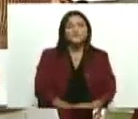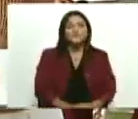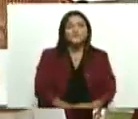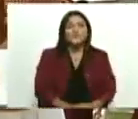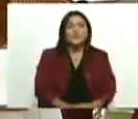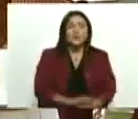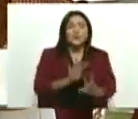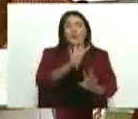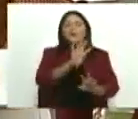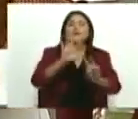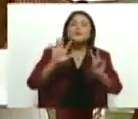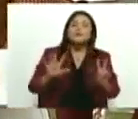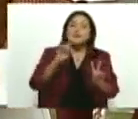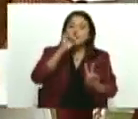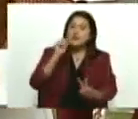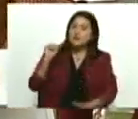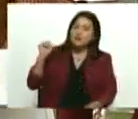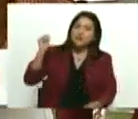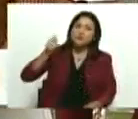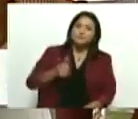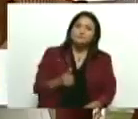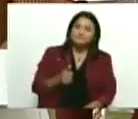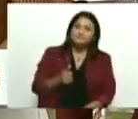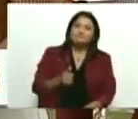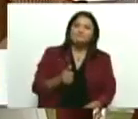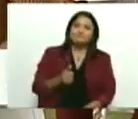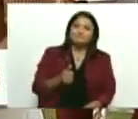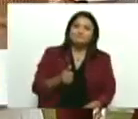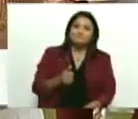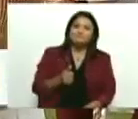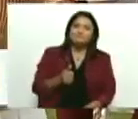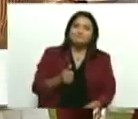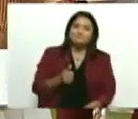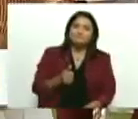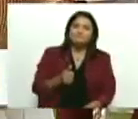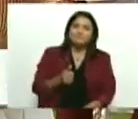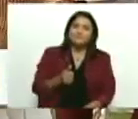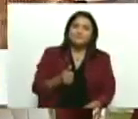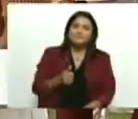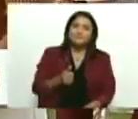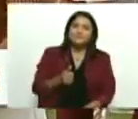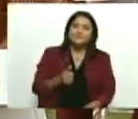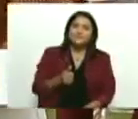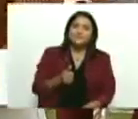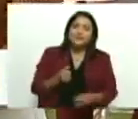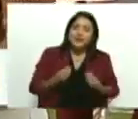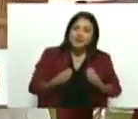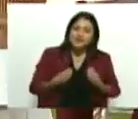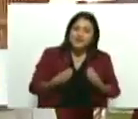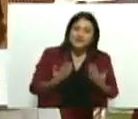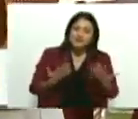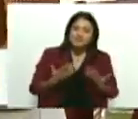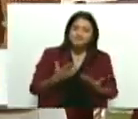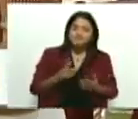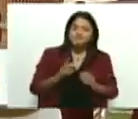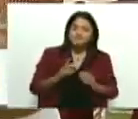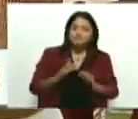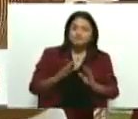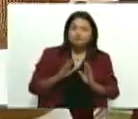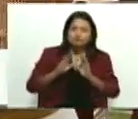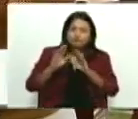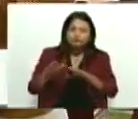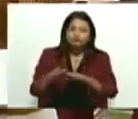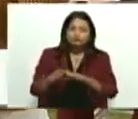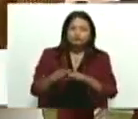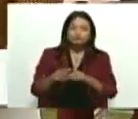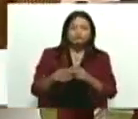más tarde, la enseñanza es que nuestra vida debe estar consagrada a la construcción de la igualdad, de